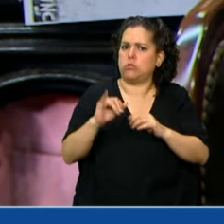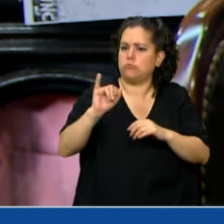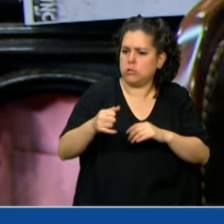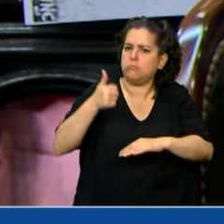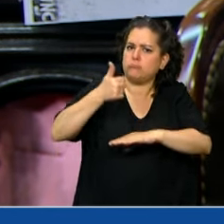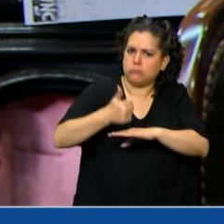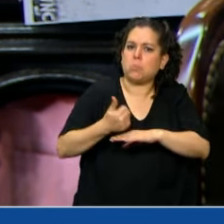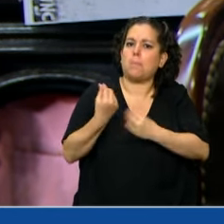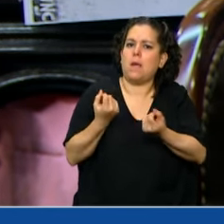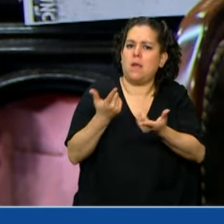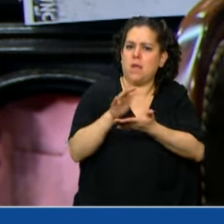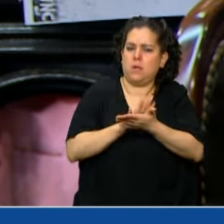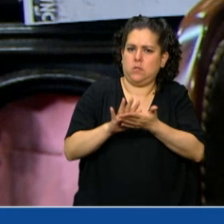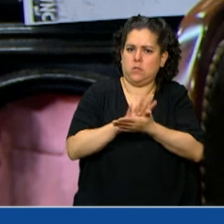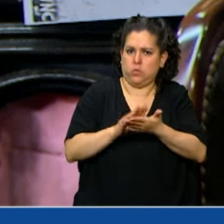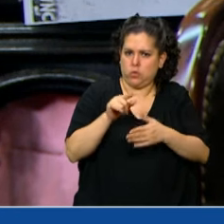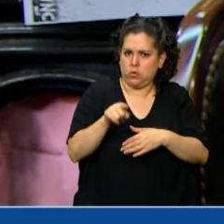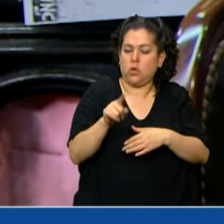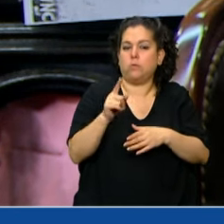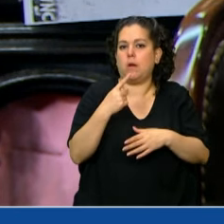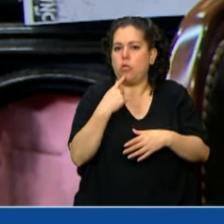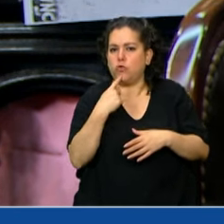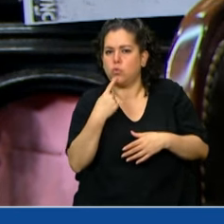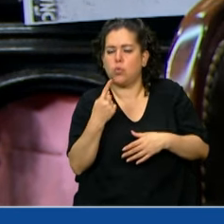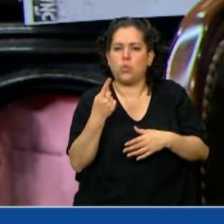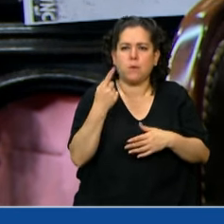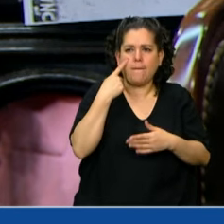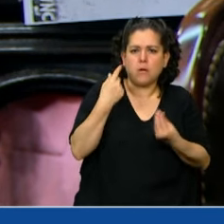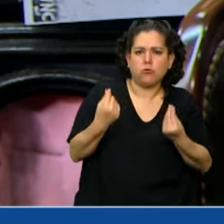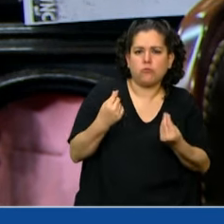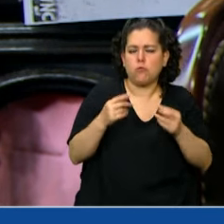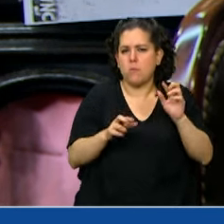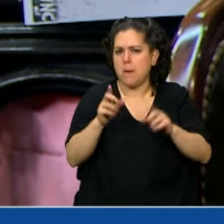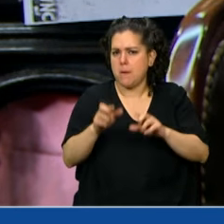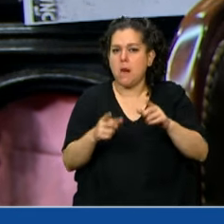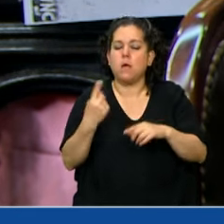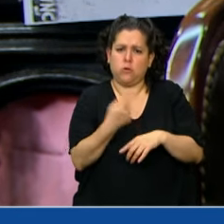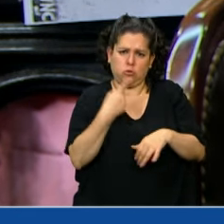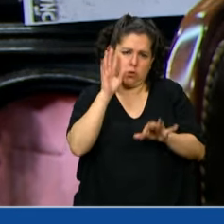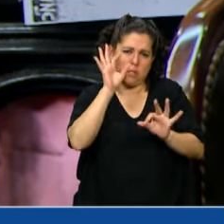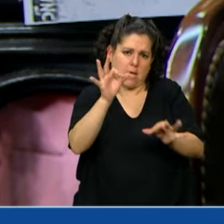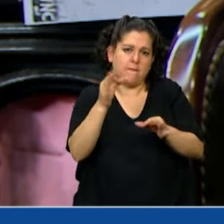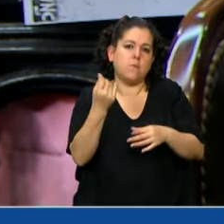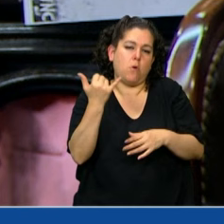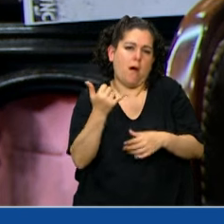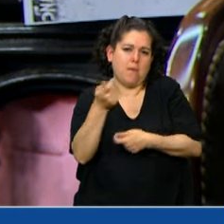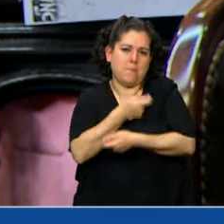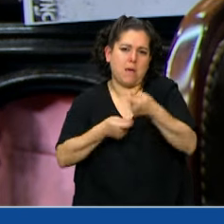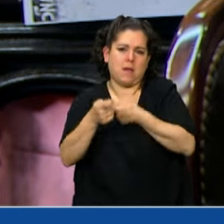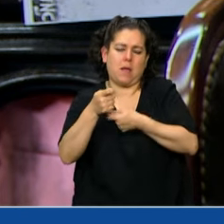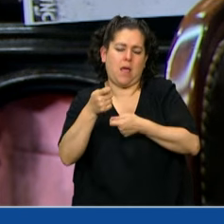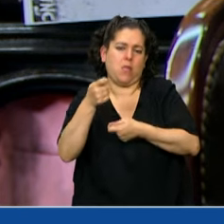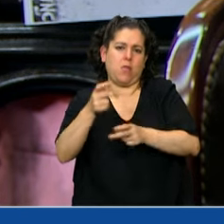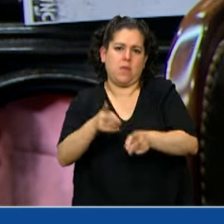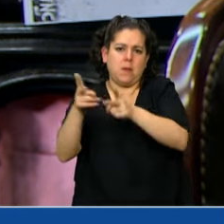definitivamente resolviendo este problema de incertidumbre y de especulación que sabemos que genera en el mercado inevitablemente que estemos